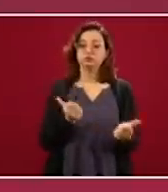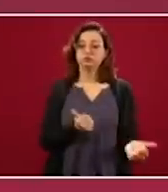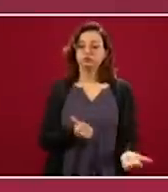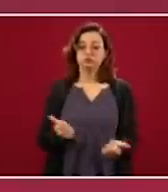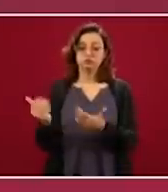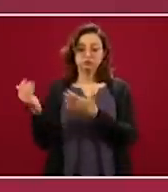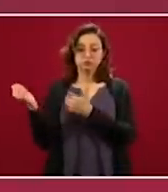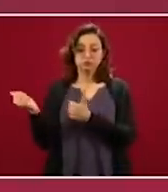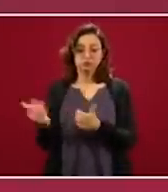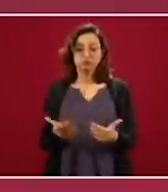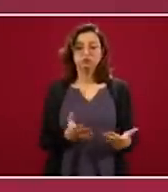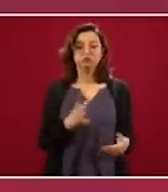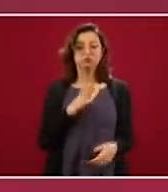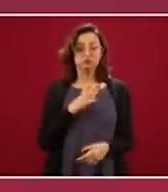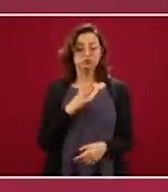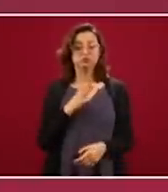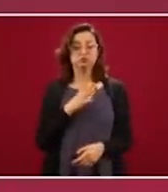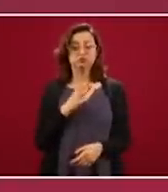petróleo,